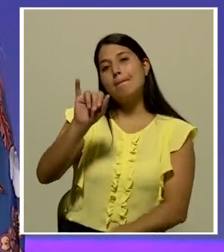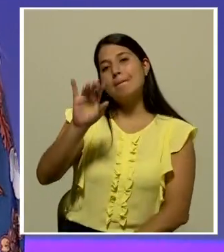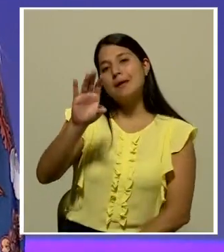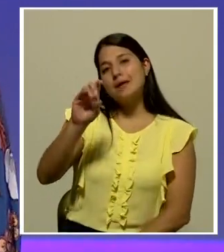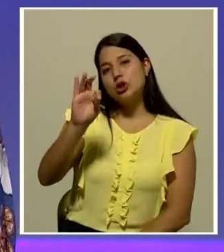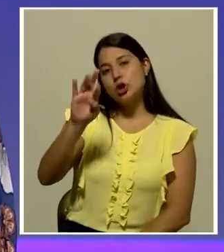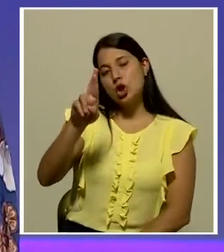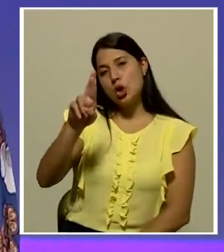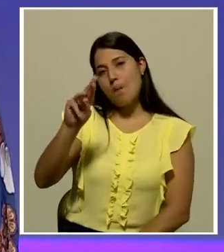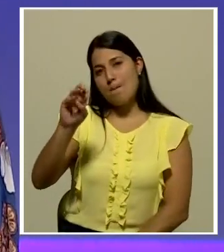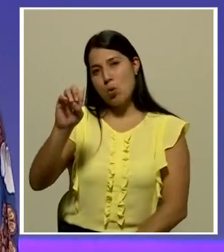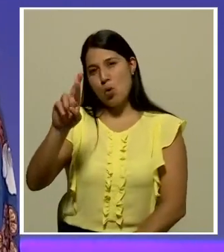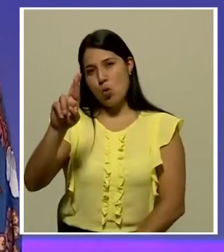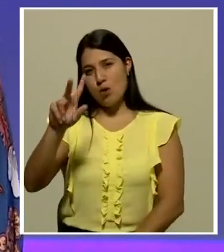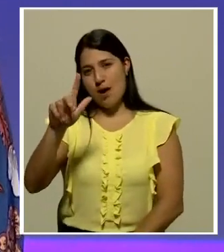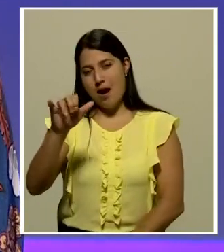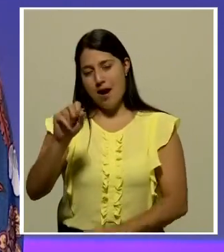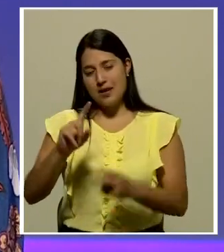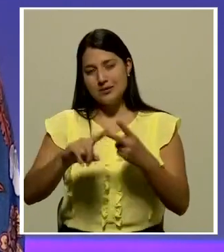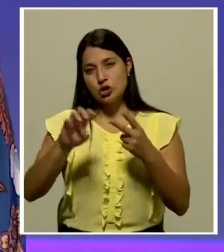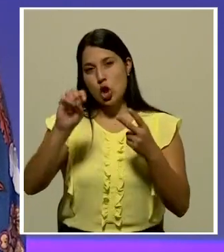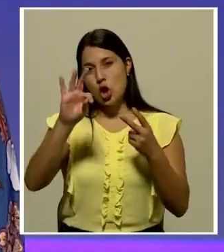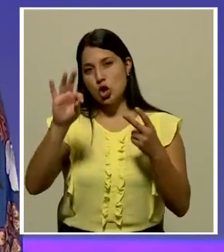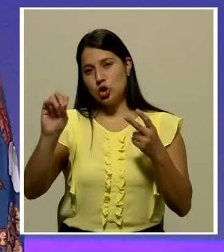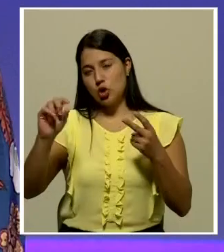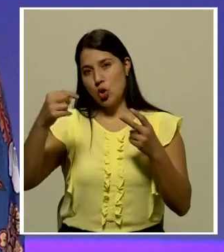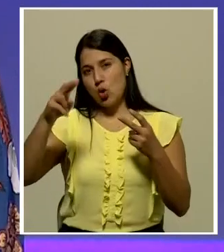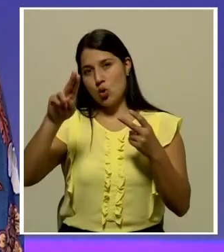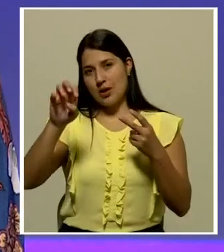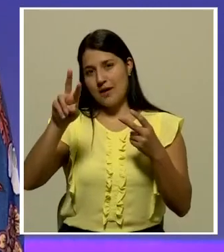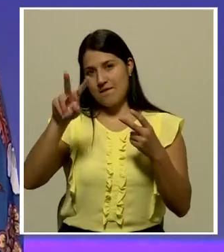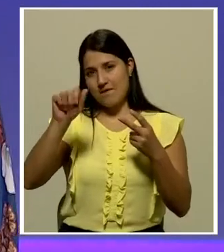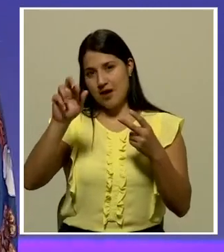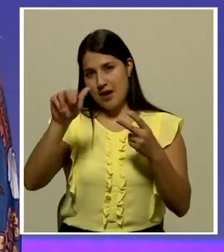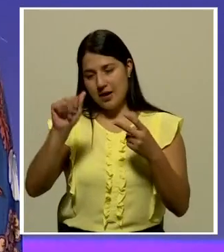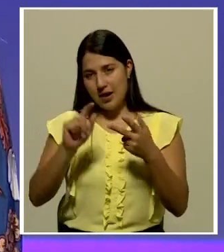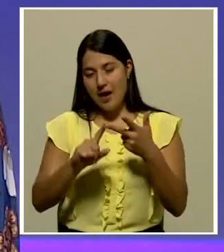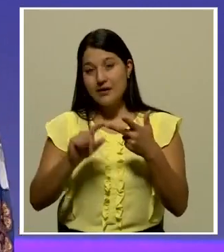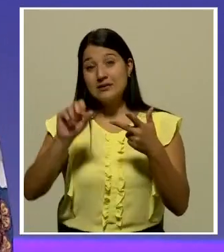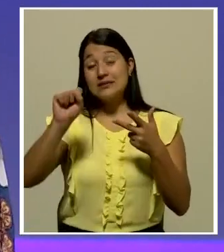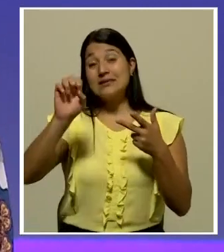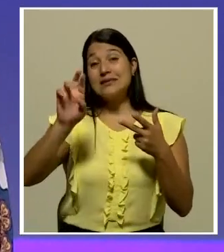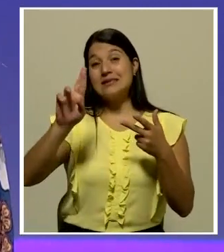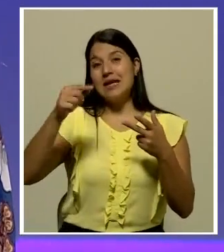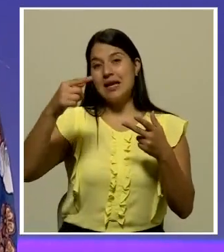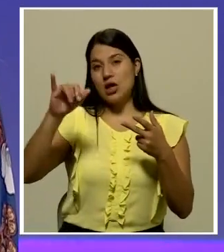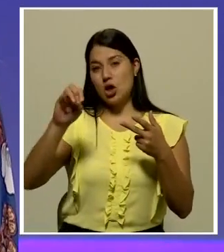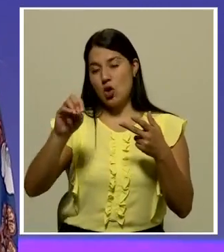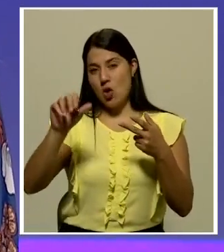Otto Guevara, estaba por parte del Poder Ejecutivo Sergio Alfaro,